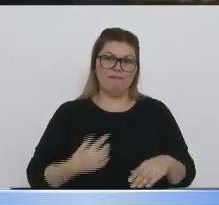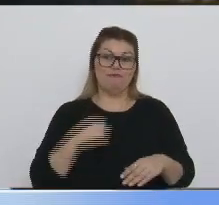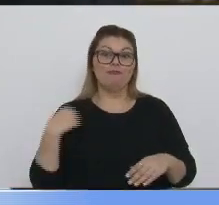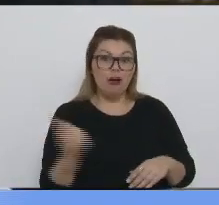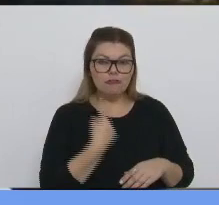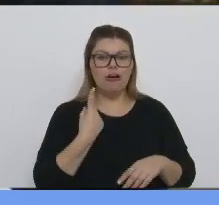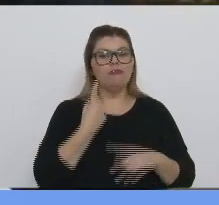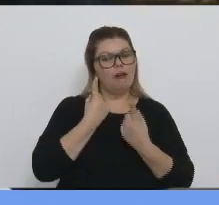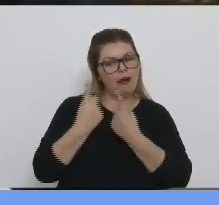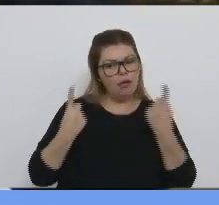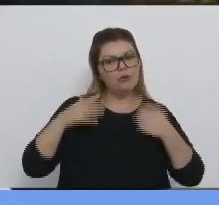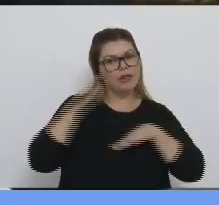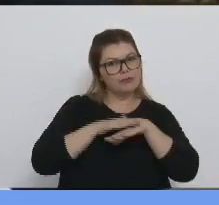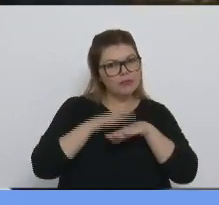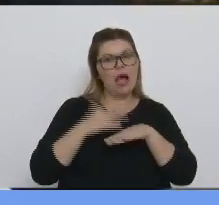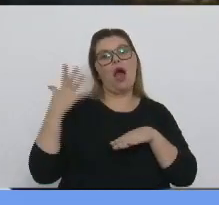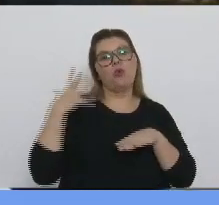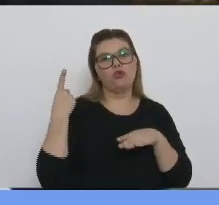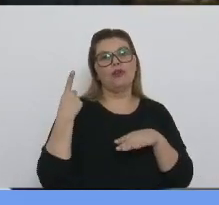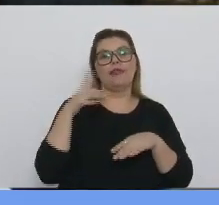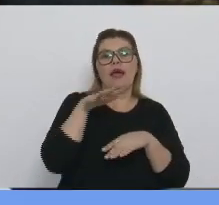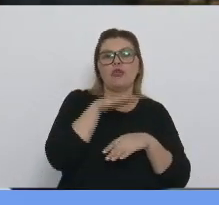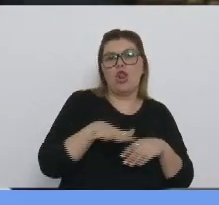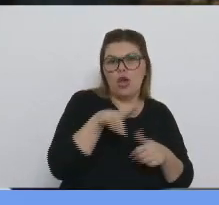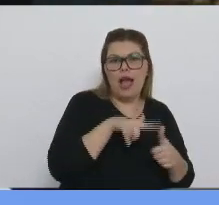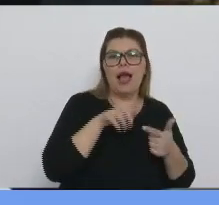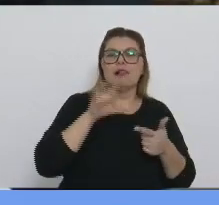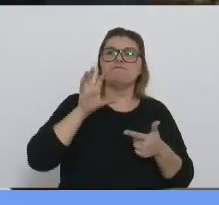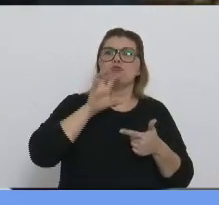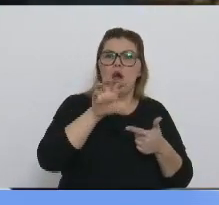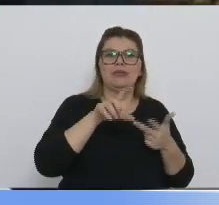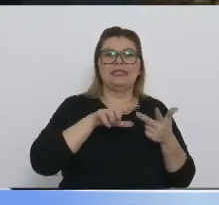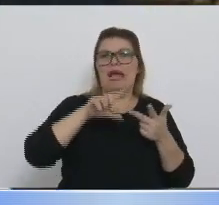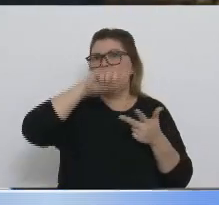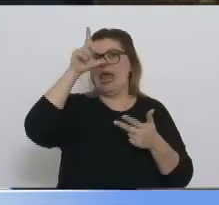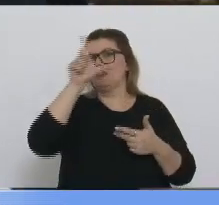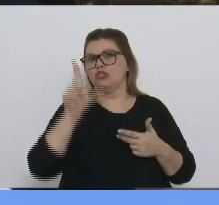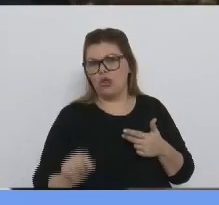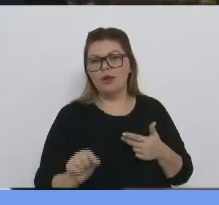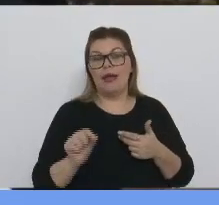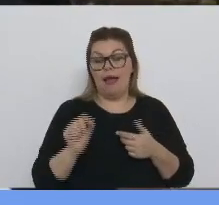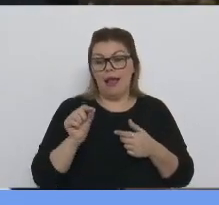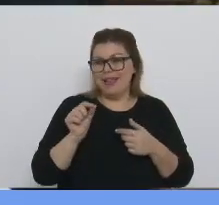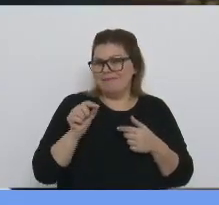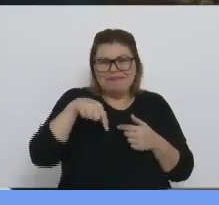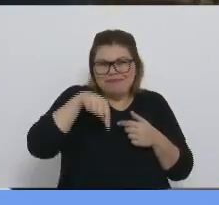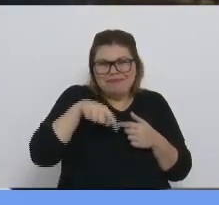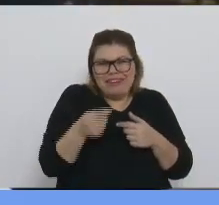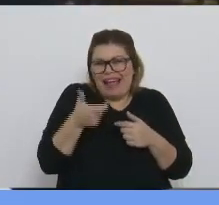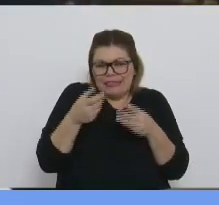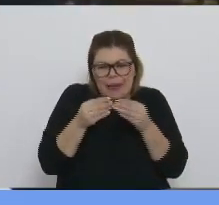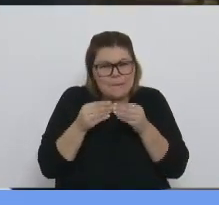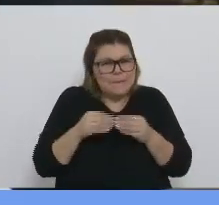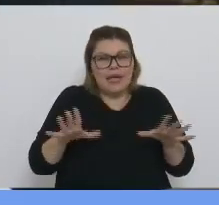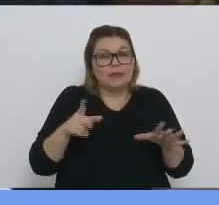autoridades locales autoridades provinciales autoridades nacionales esto recién empieza y ustedes lo saben